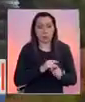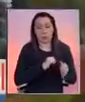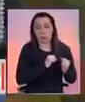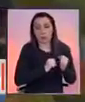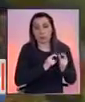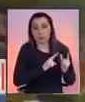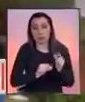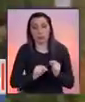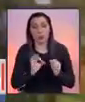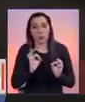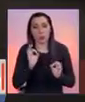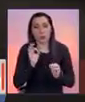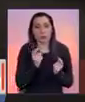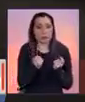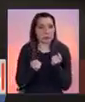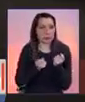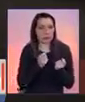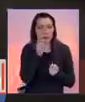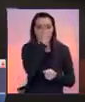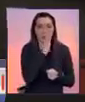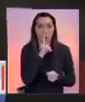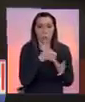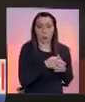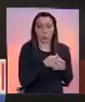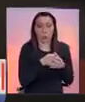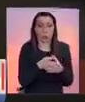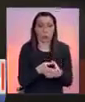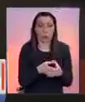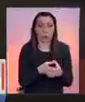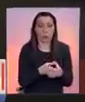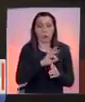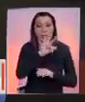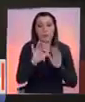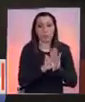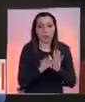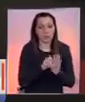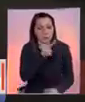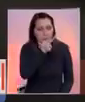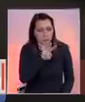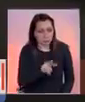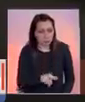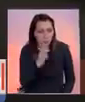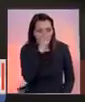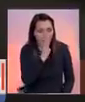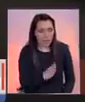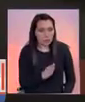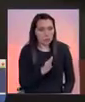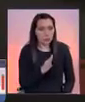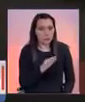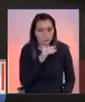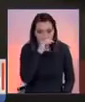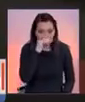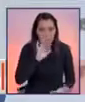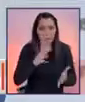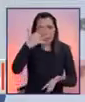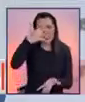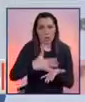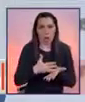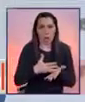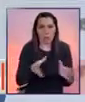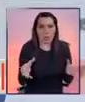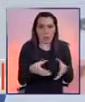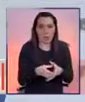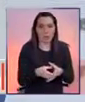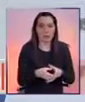de la crisis brasileña. Hay un grupo en Facebook que es puro brasileño. Son como más o menos 5.000. Y